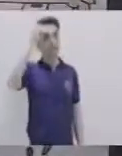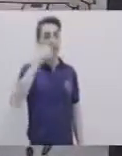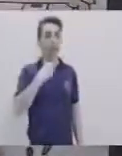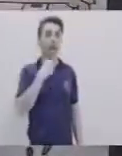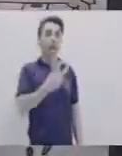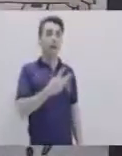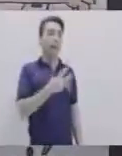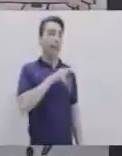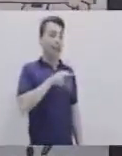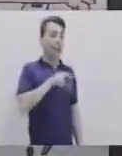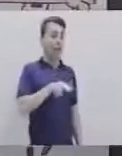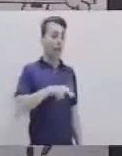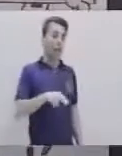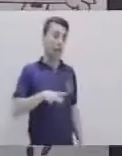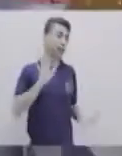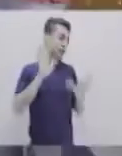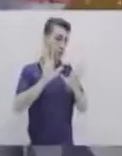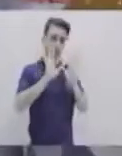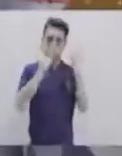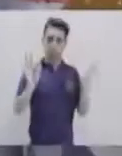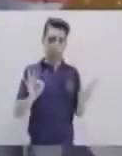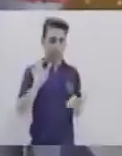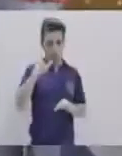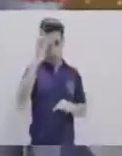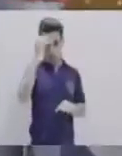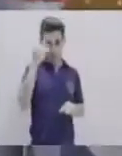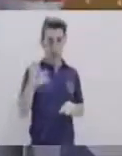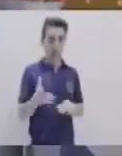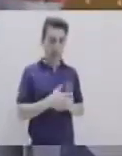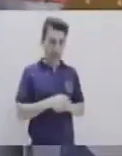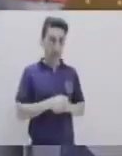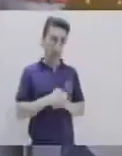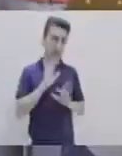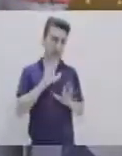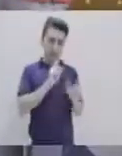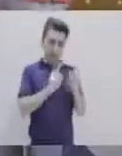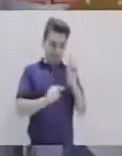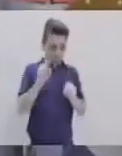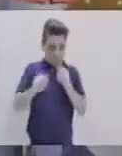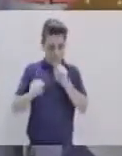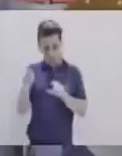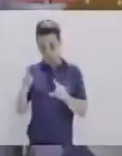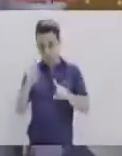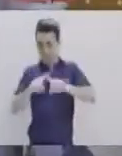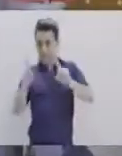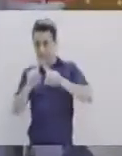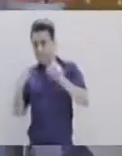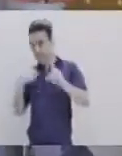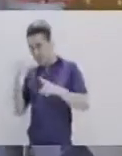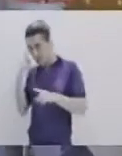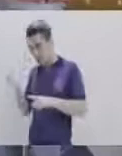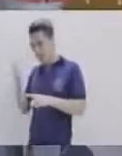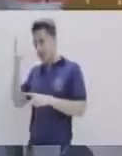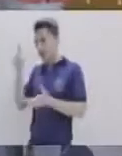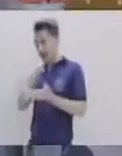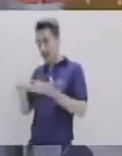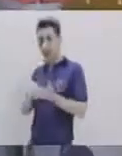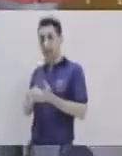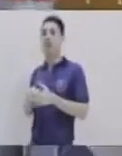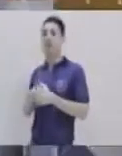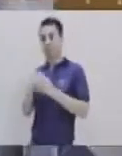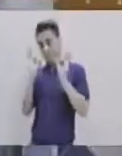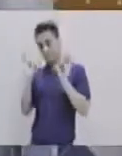es tu forma de aprendizaje y es la que debes practicar. Esos aspectos con los que uno puede ir variando, ¿verdad? Para tener una mejor comprensión al final del